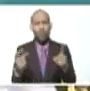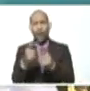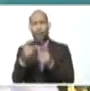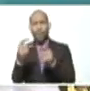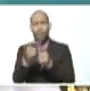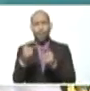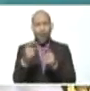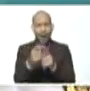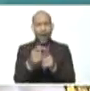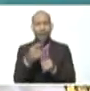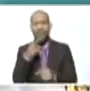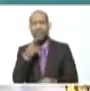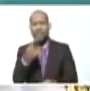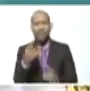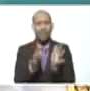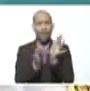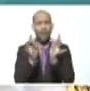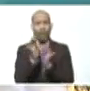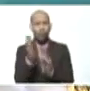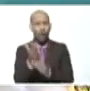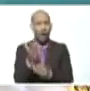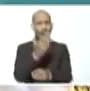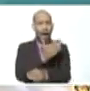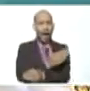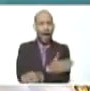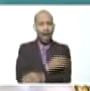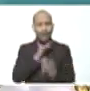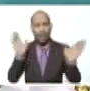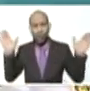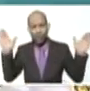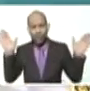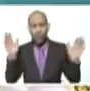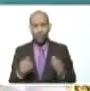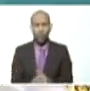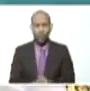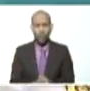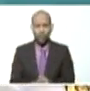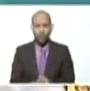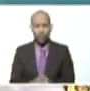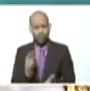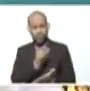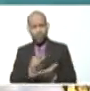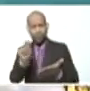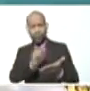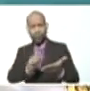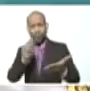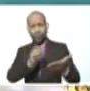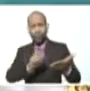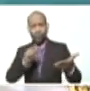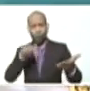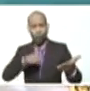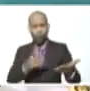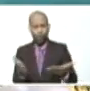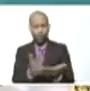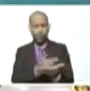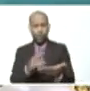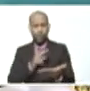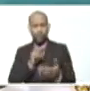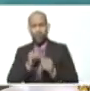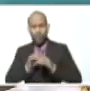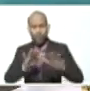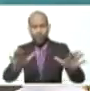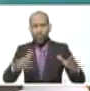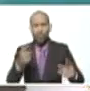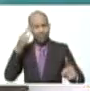dichas por Jesús antes de su pasión y resurrección, narradas en el Evangelio de hoy, fueran dirigidas